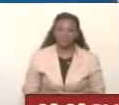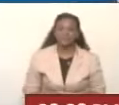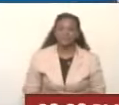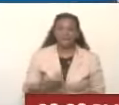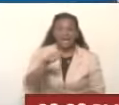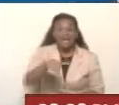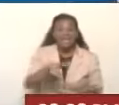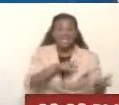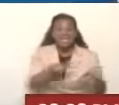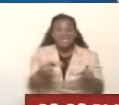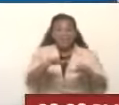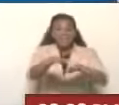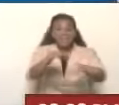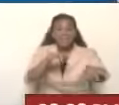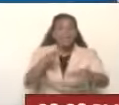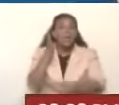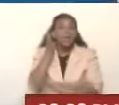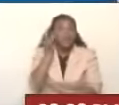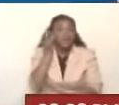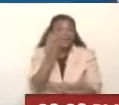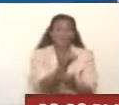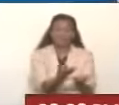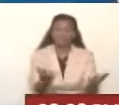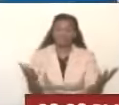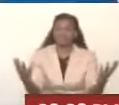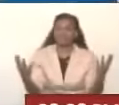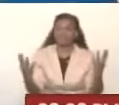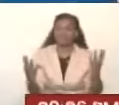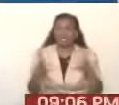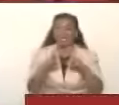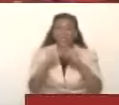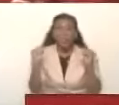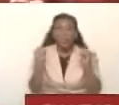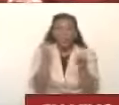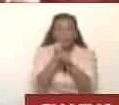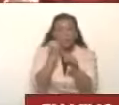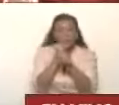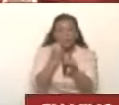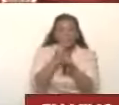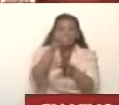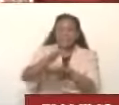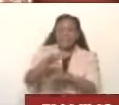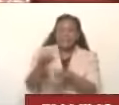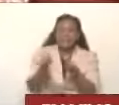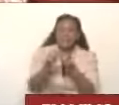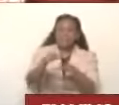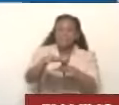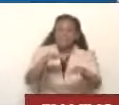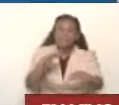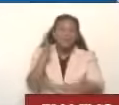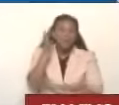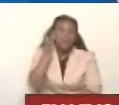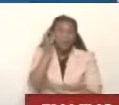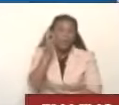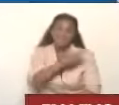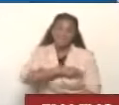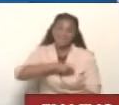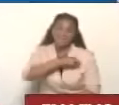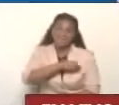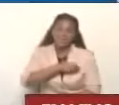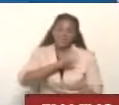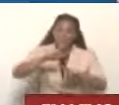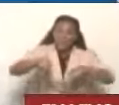Aquí está el mujerero, pues. Todo el equipo de trabajo, siempre, de la gran misión de